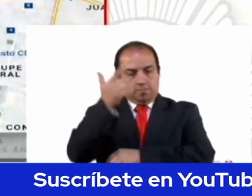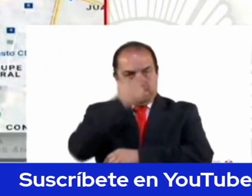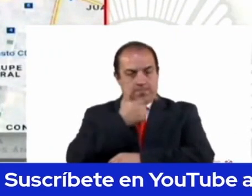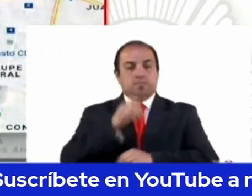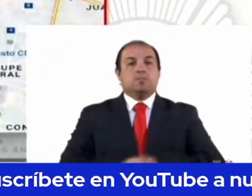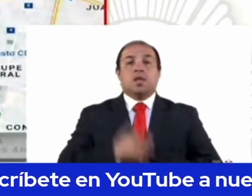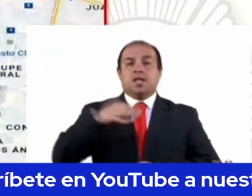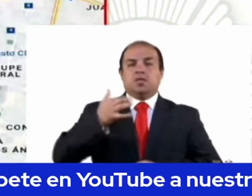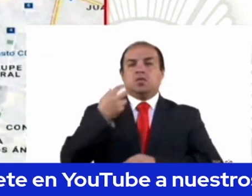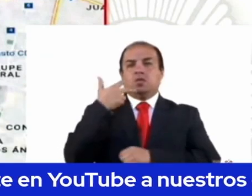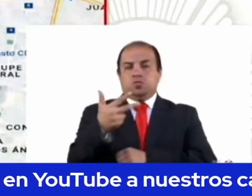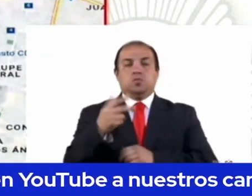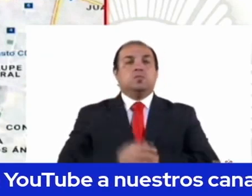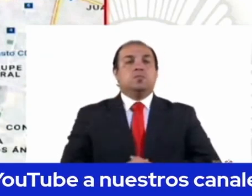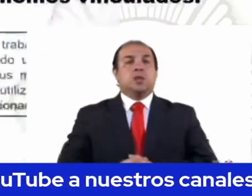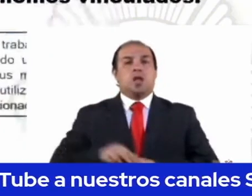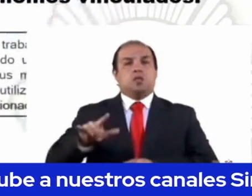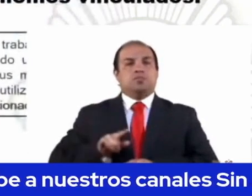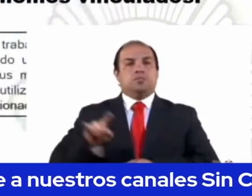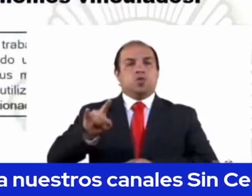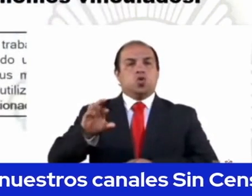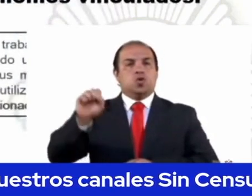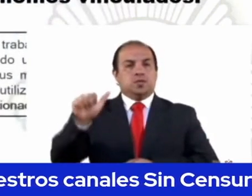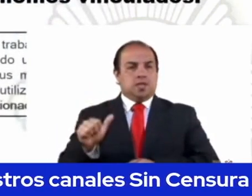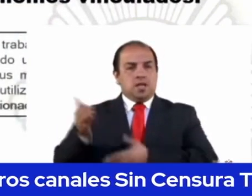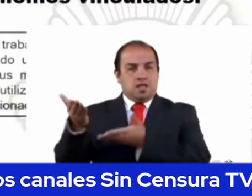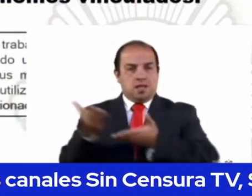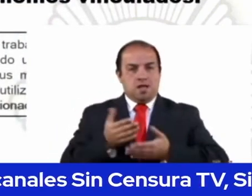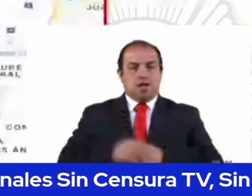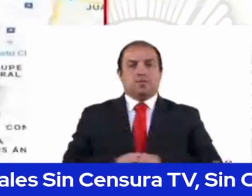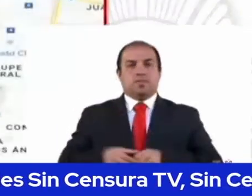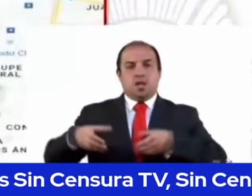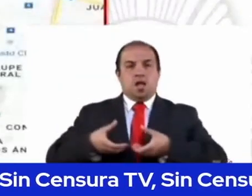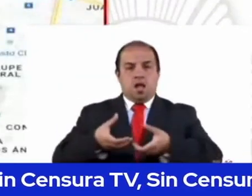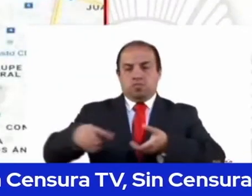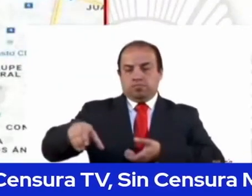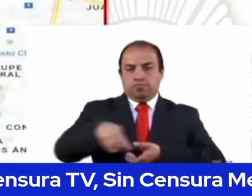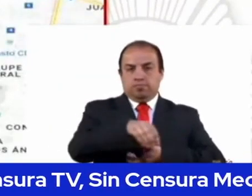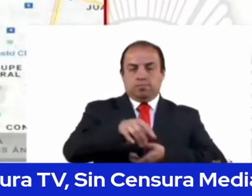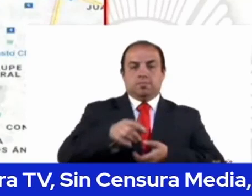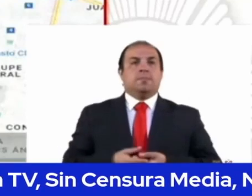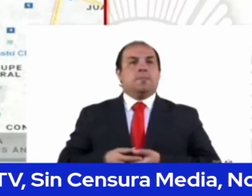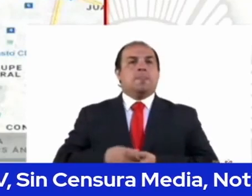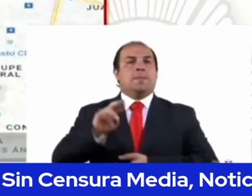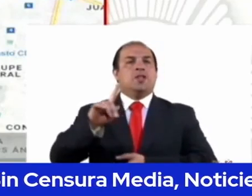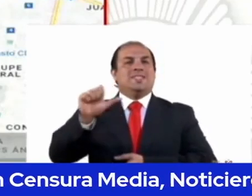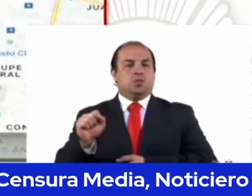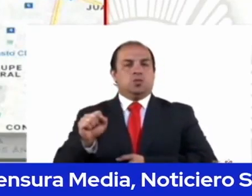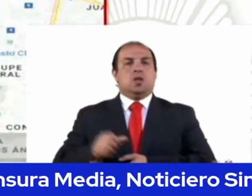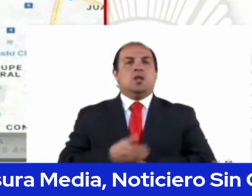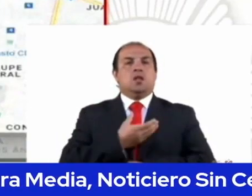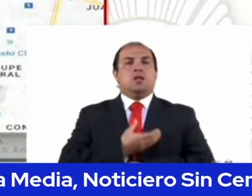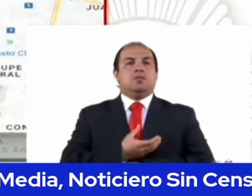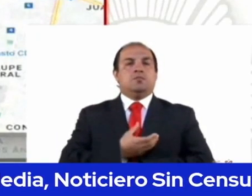extraordinario el trabajo de Claudia Sheinbaum, por supuesto el de Omar Harfuch, me parece muy bien.